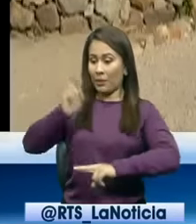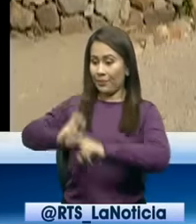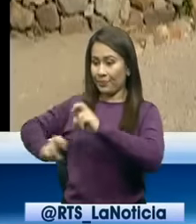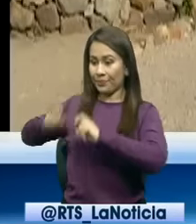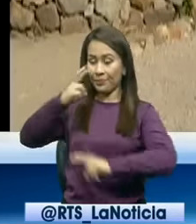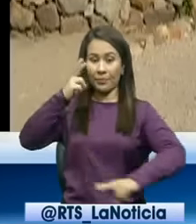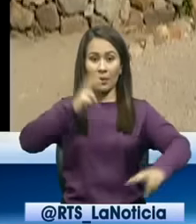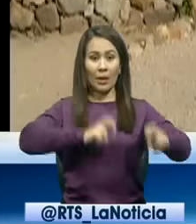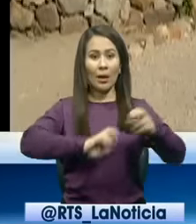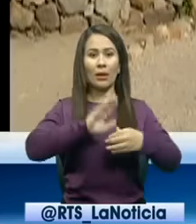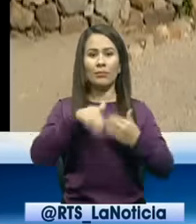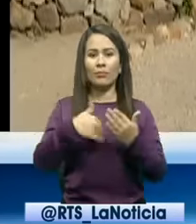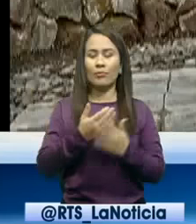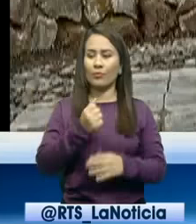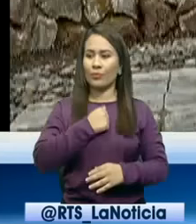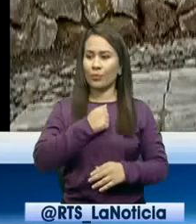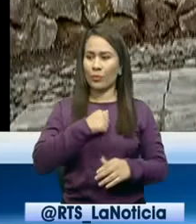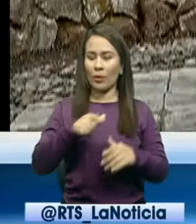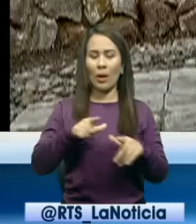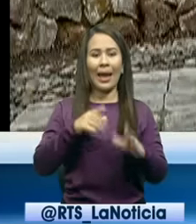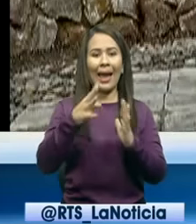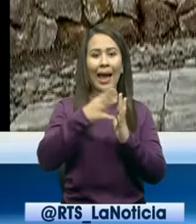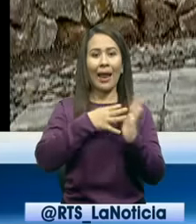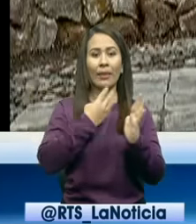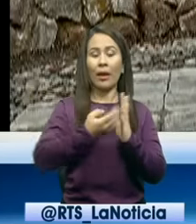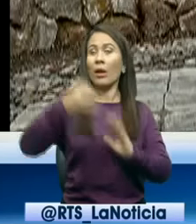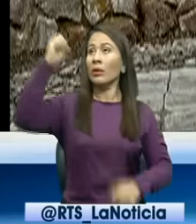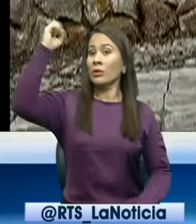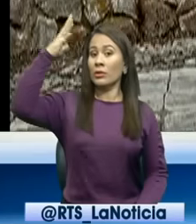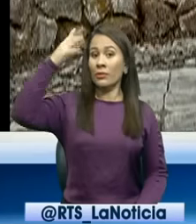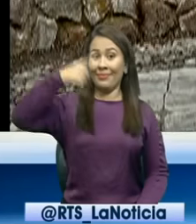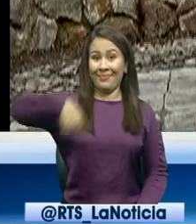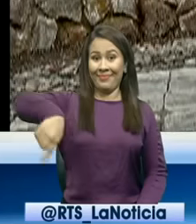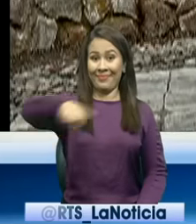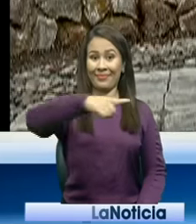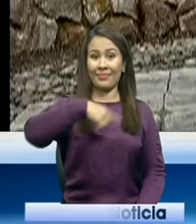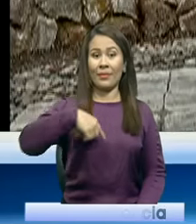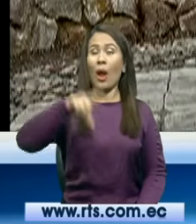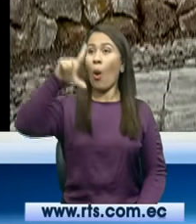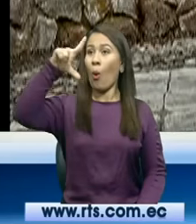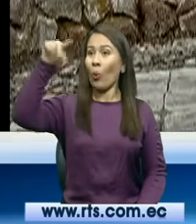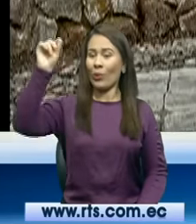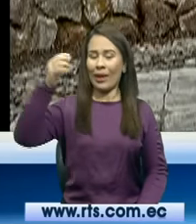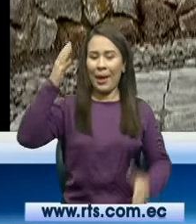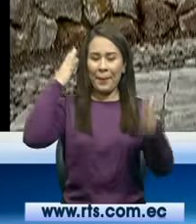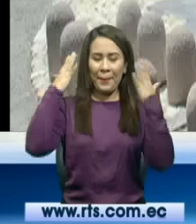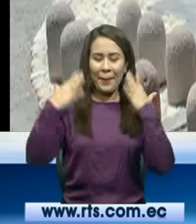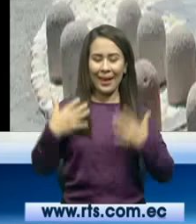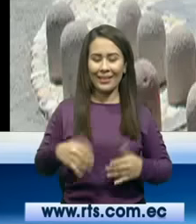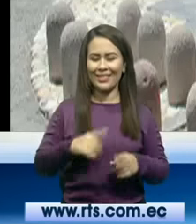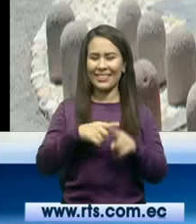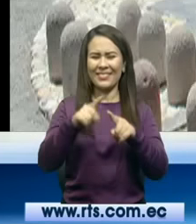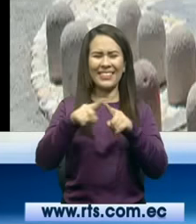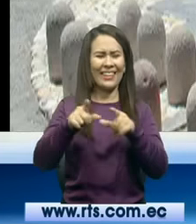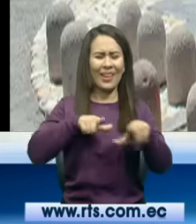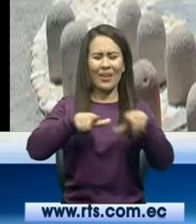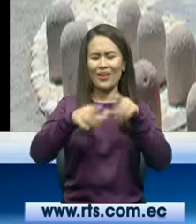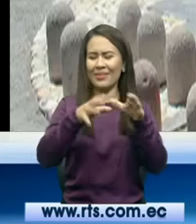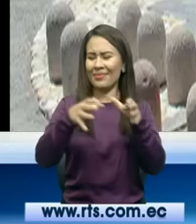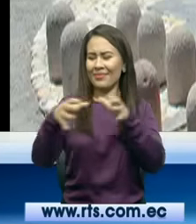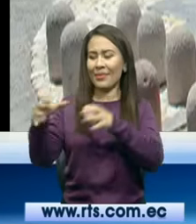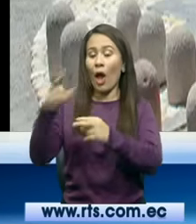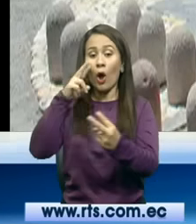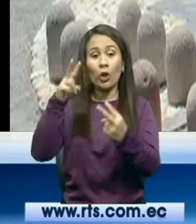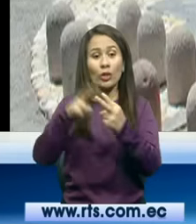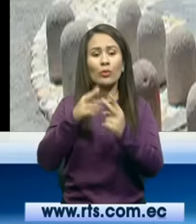investigación de nuestros espacios como el calendario solar, el calendario lunar, el sitio de ofrendas, el baño ritual. Son espacios de